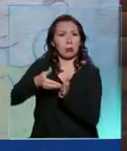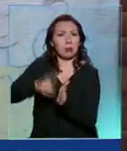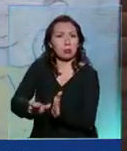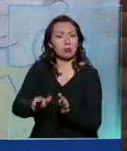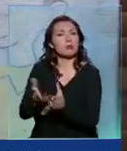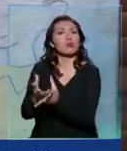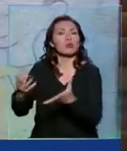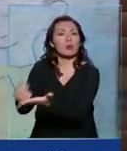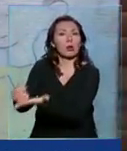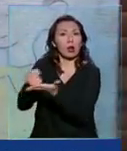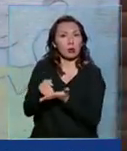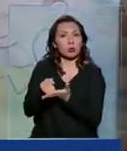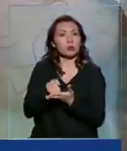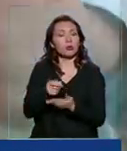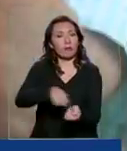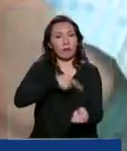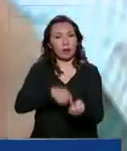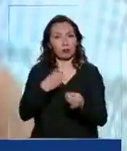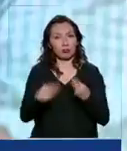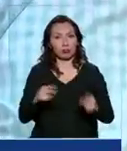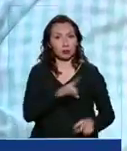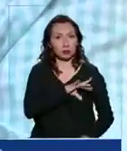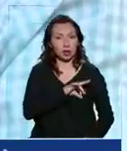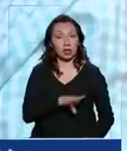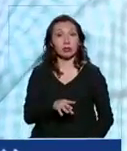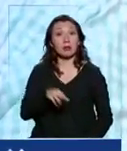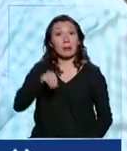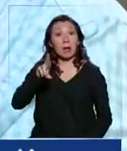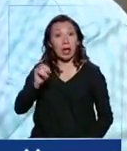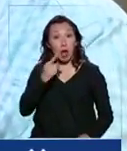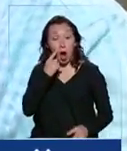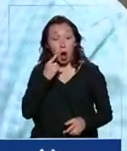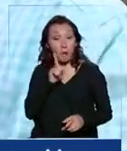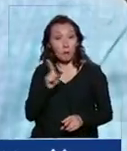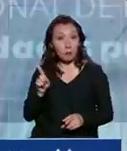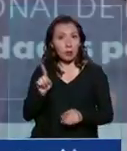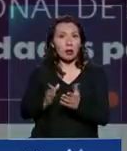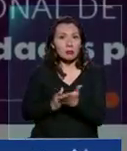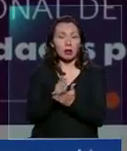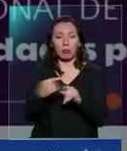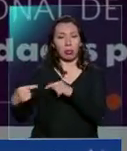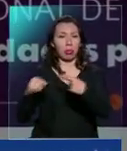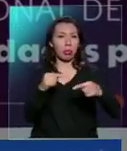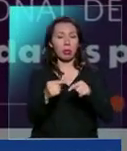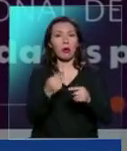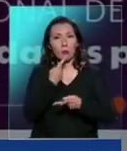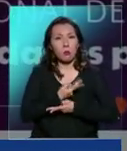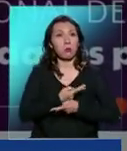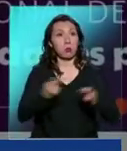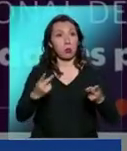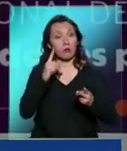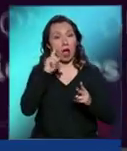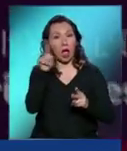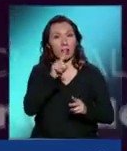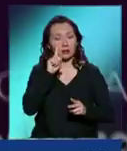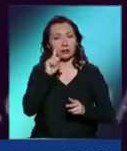este tremendo apoyo a las familias chilenas. Mario Weissblut fue uno de los pioneros en comenzar esta guerra con publicaciones como